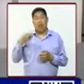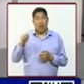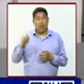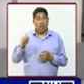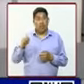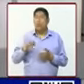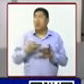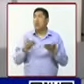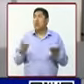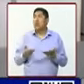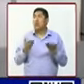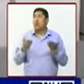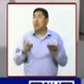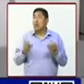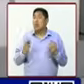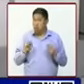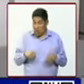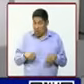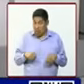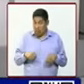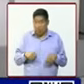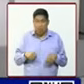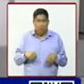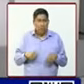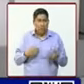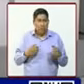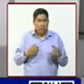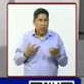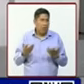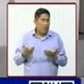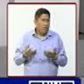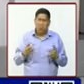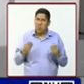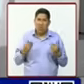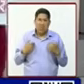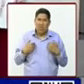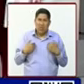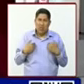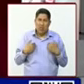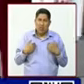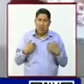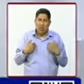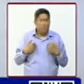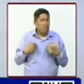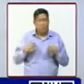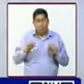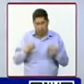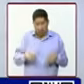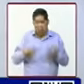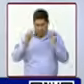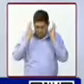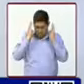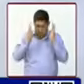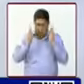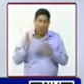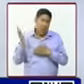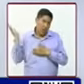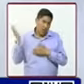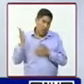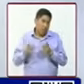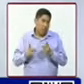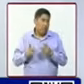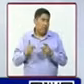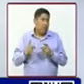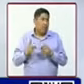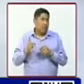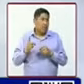lugar donde estaba la posibilidad de generar el traslado tampoco tiene las posibilidades para poder atender un caso como